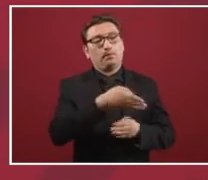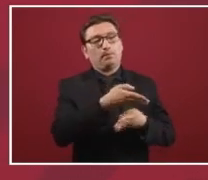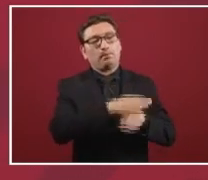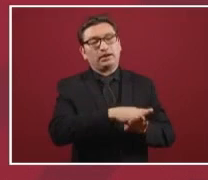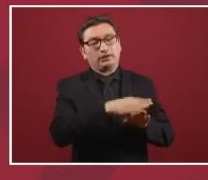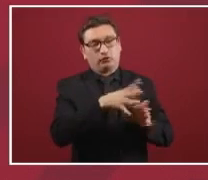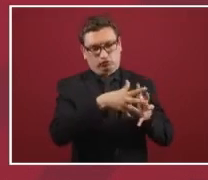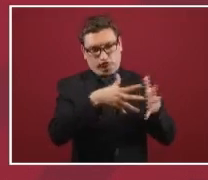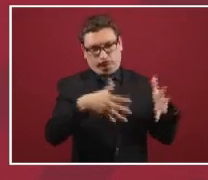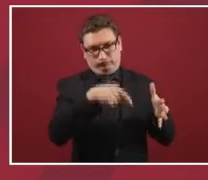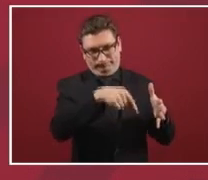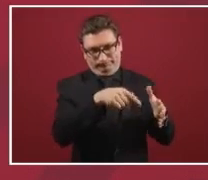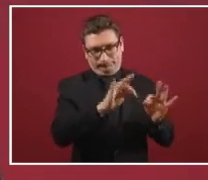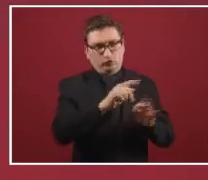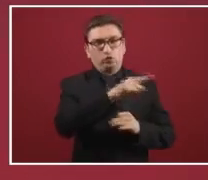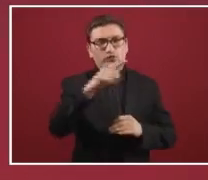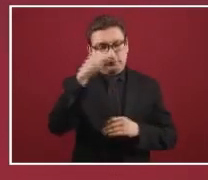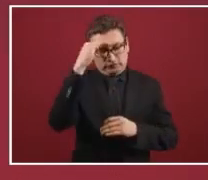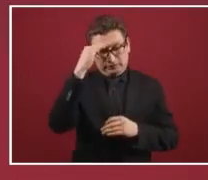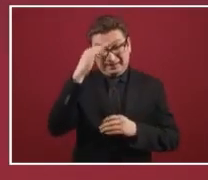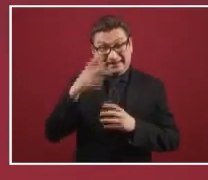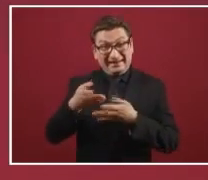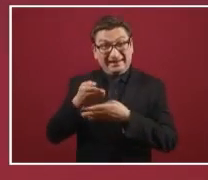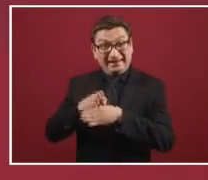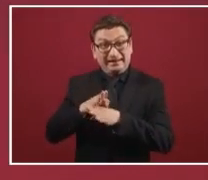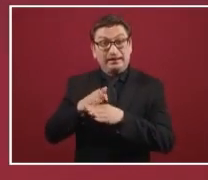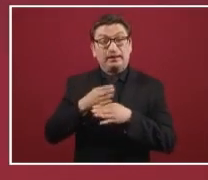pensando, no pagaba impuestos.